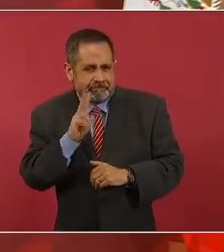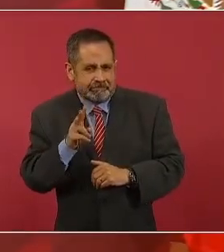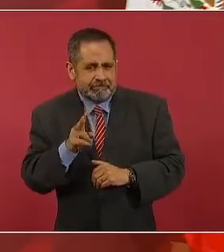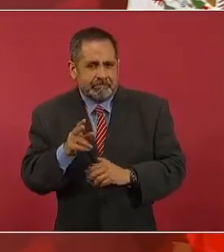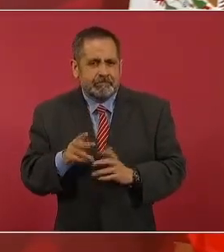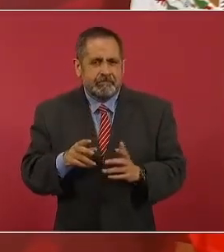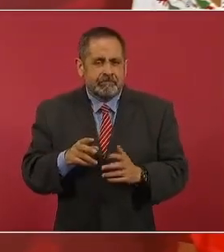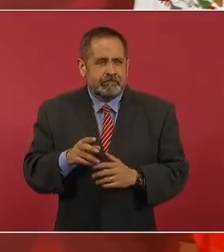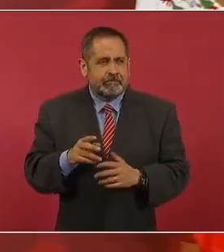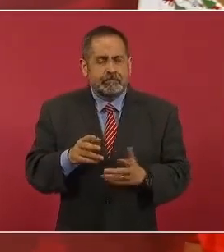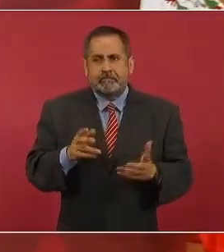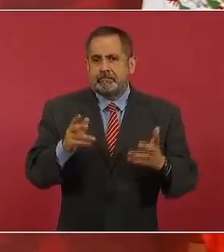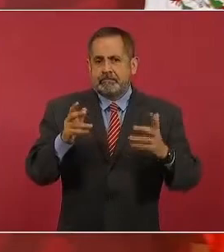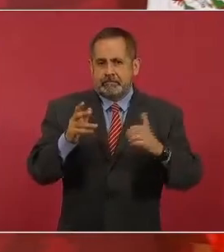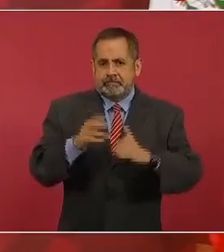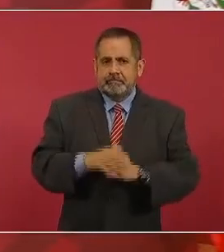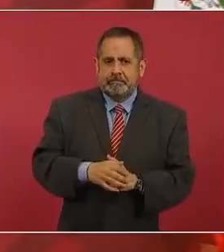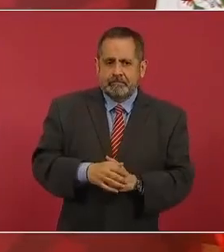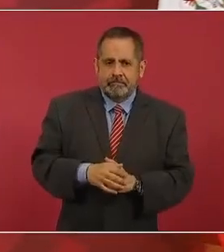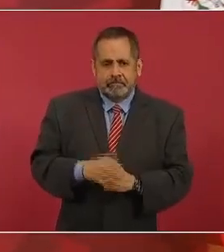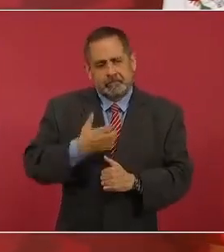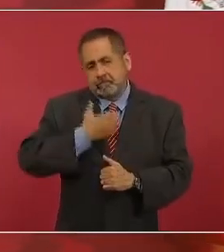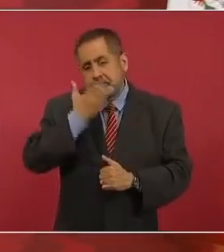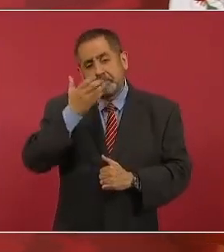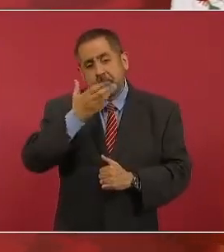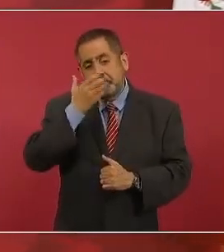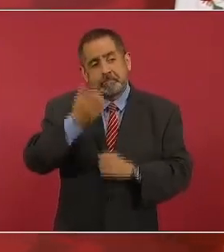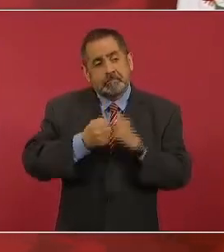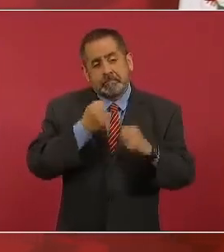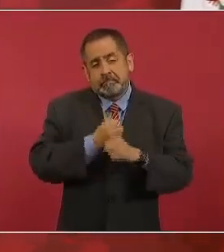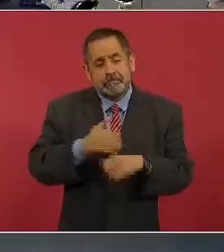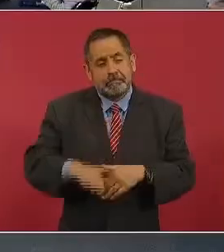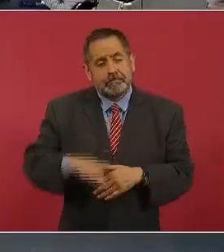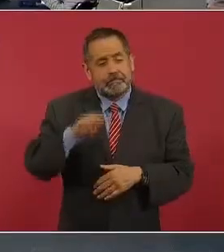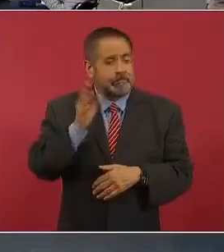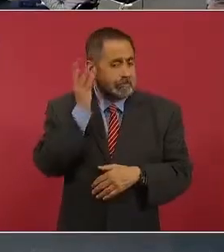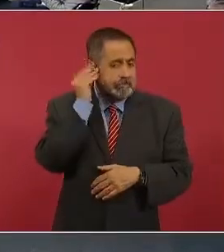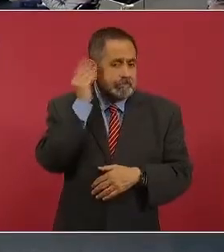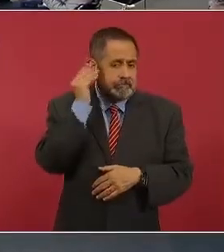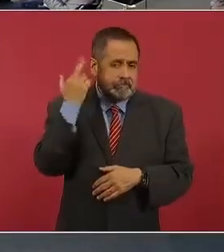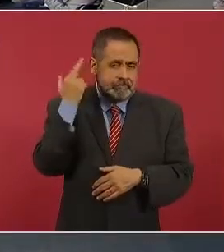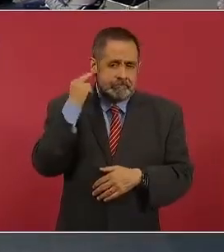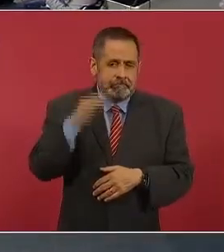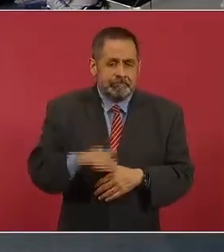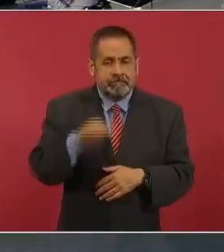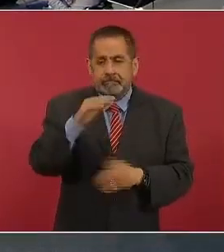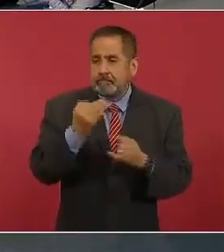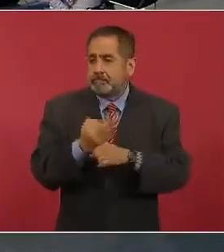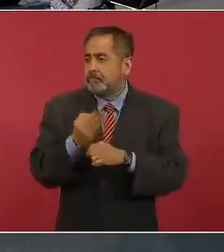escuchando la radio porque pues tengo esa costumbre. Ya los jóvenes ya